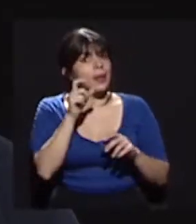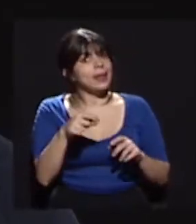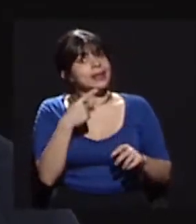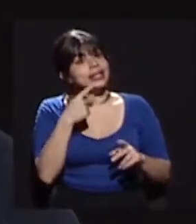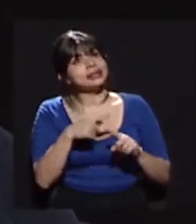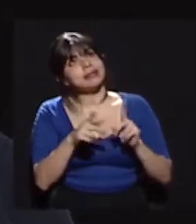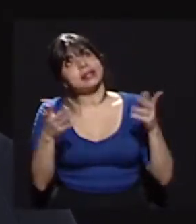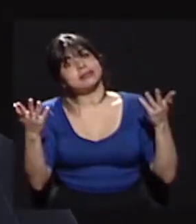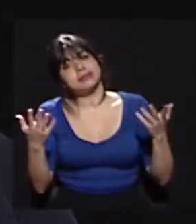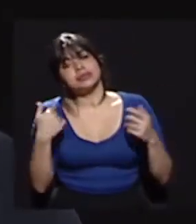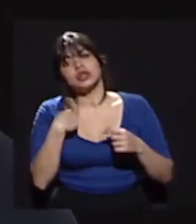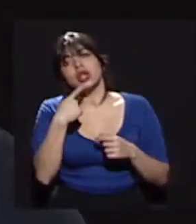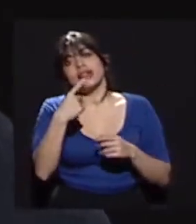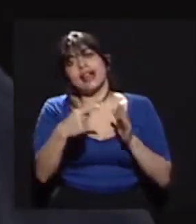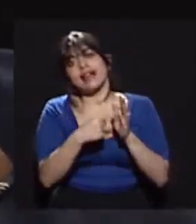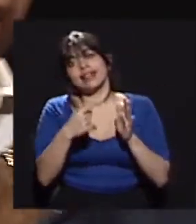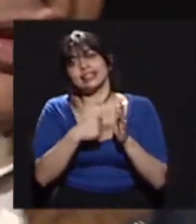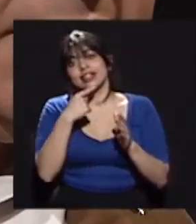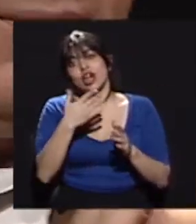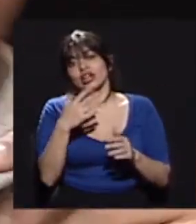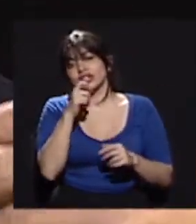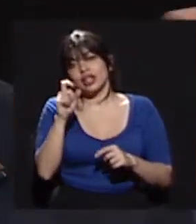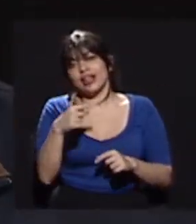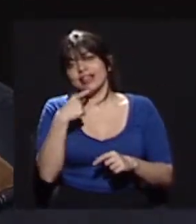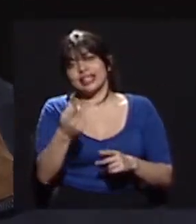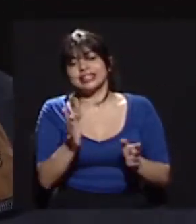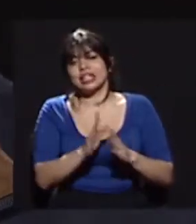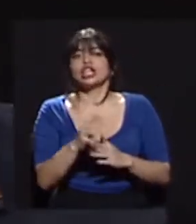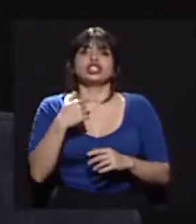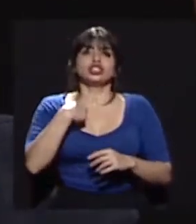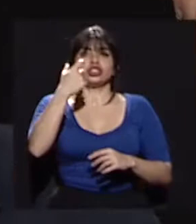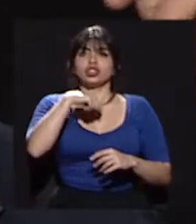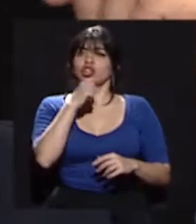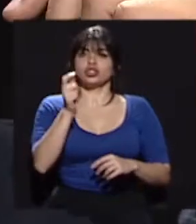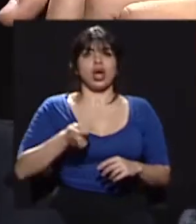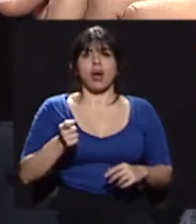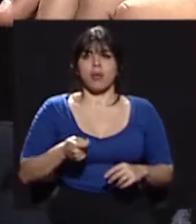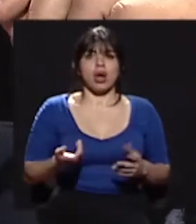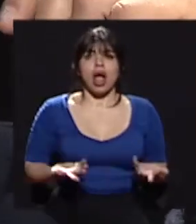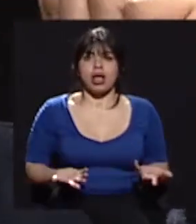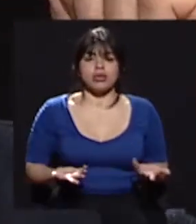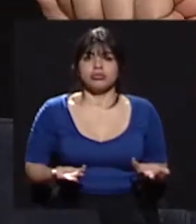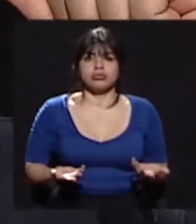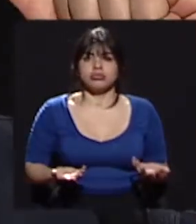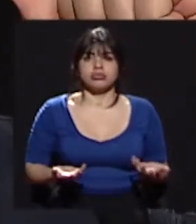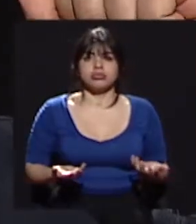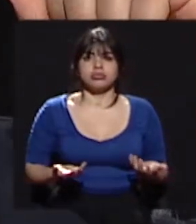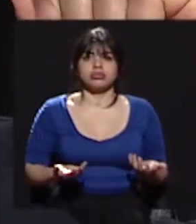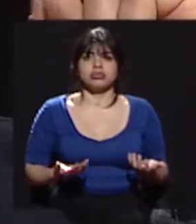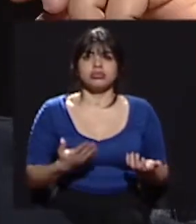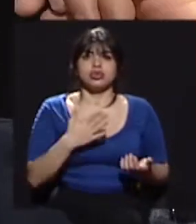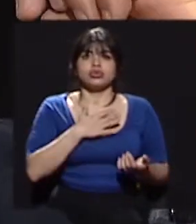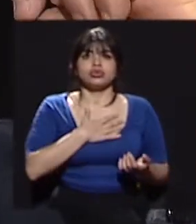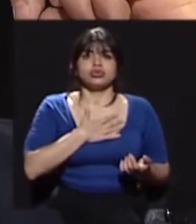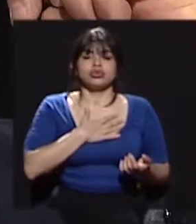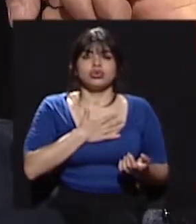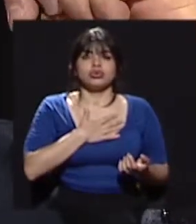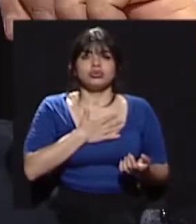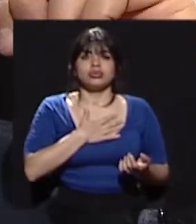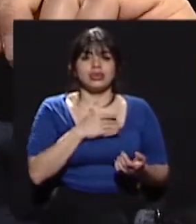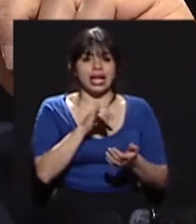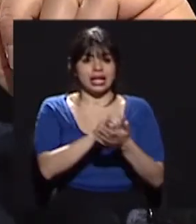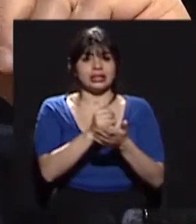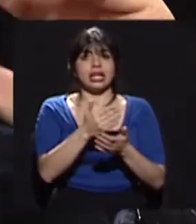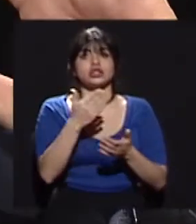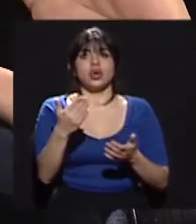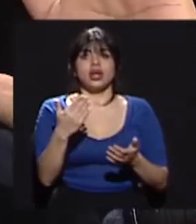que decir pero yo lo digo cuando hay cosas que no debes decirle yo no soy abogado yo yo yo estas